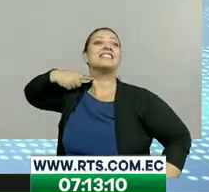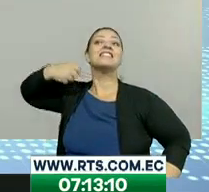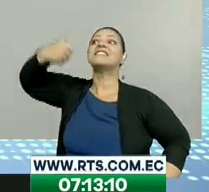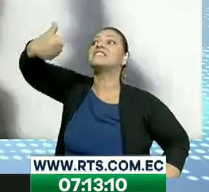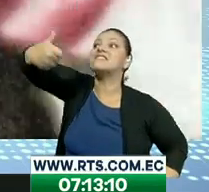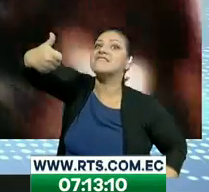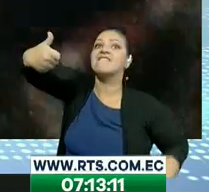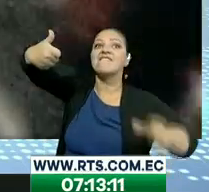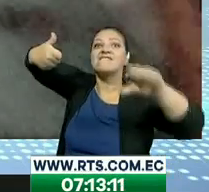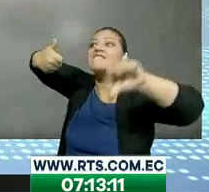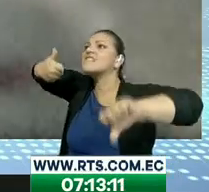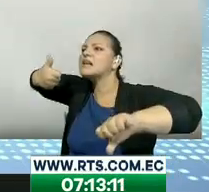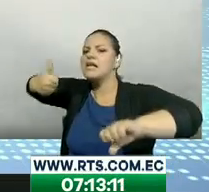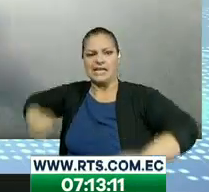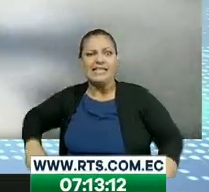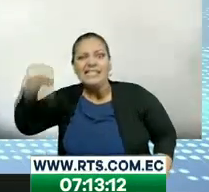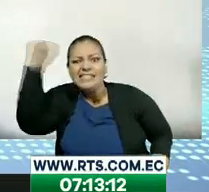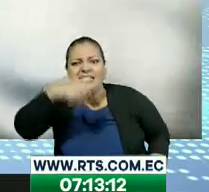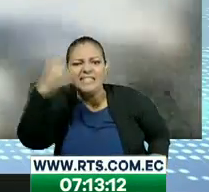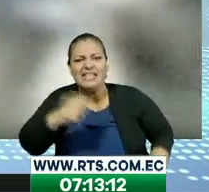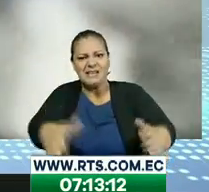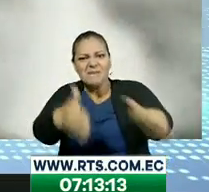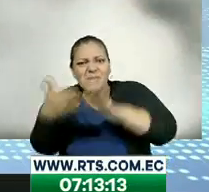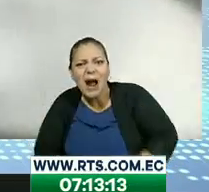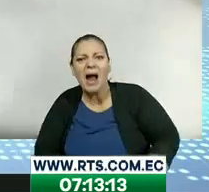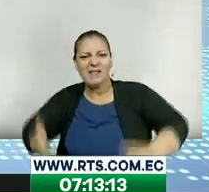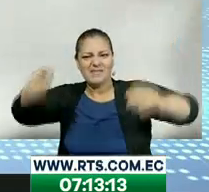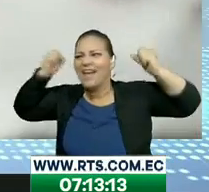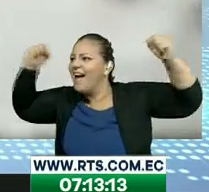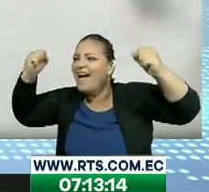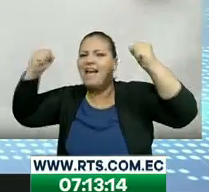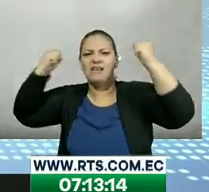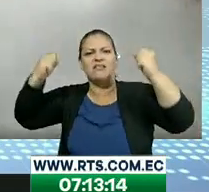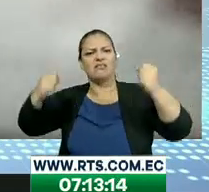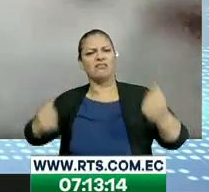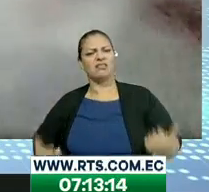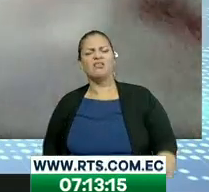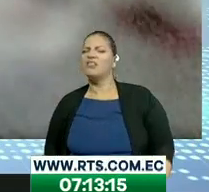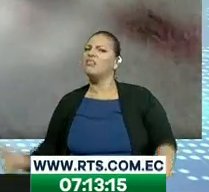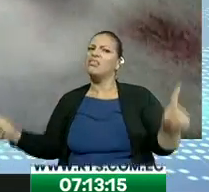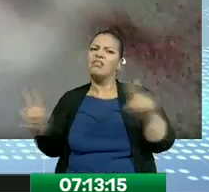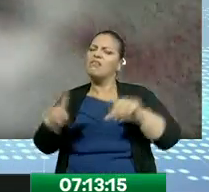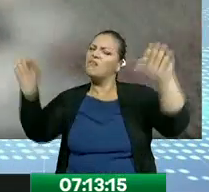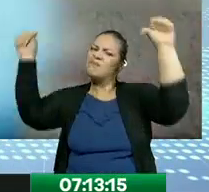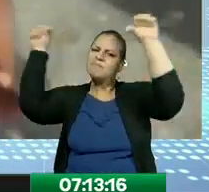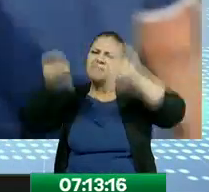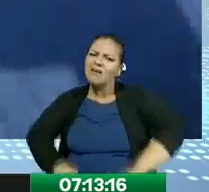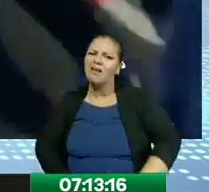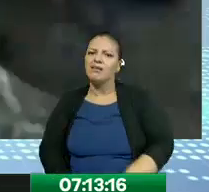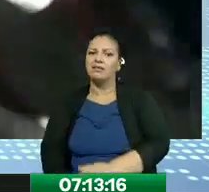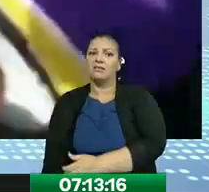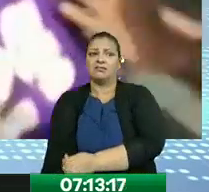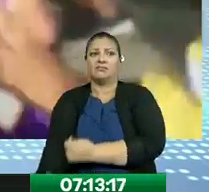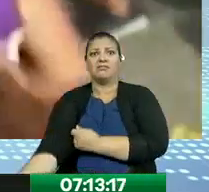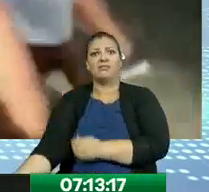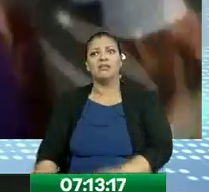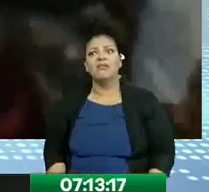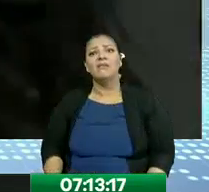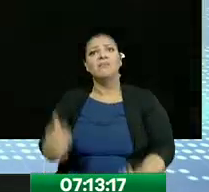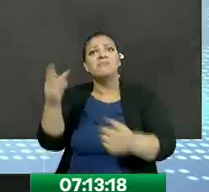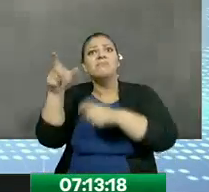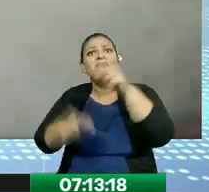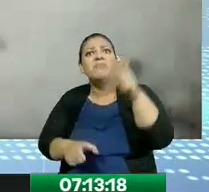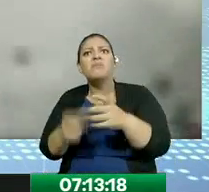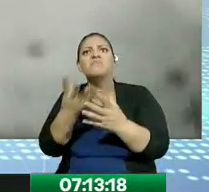ese autocontrol, que no se deja llevar por rumores infundados, que es lo que desafortunadamente ahora le cuesta la vida